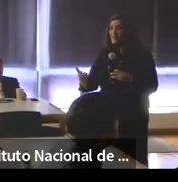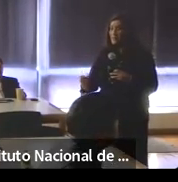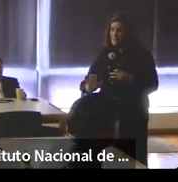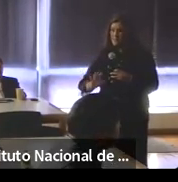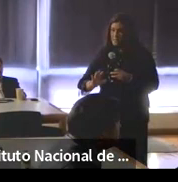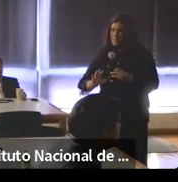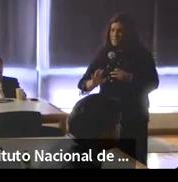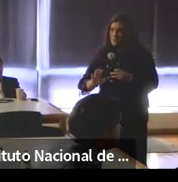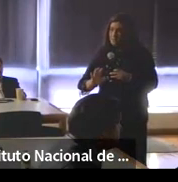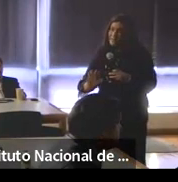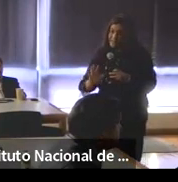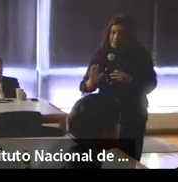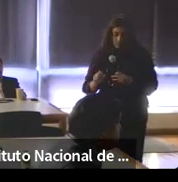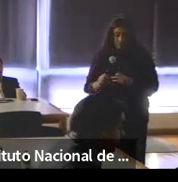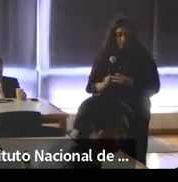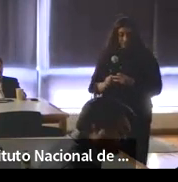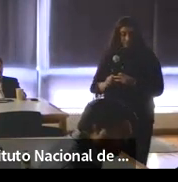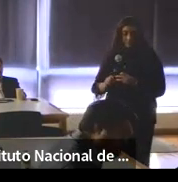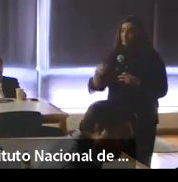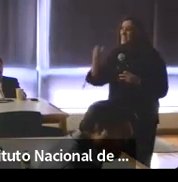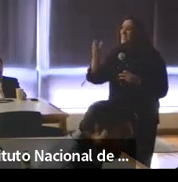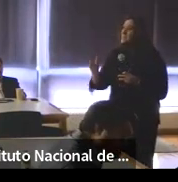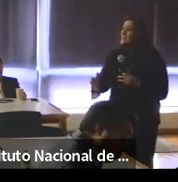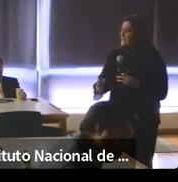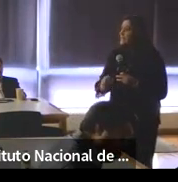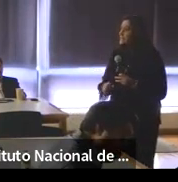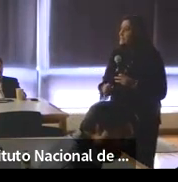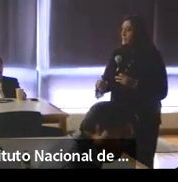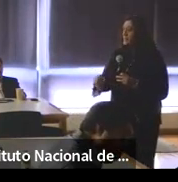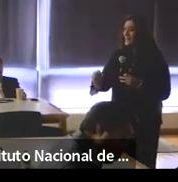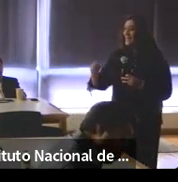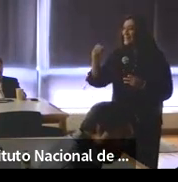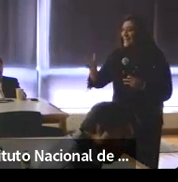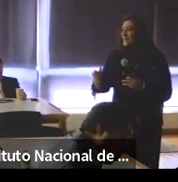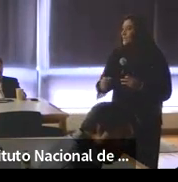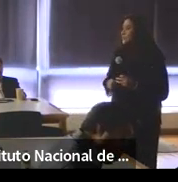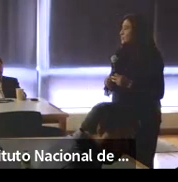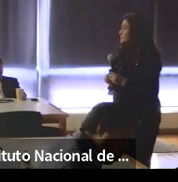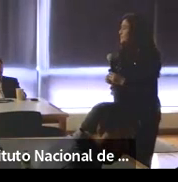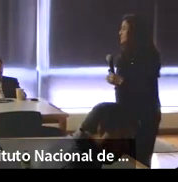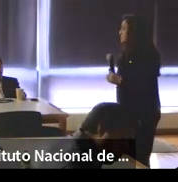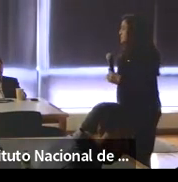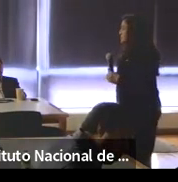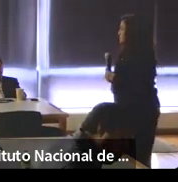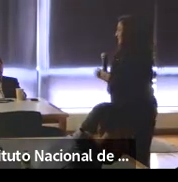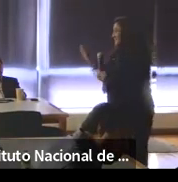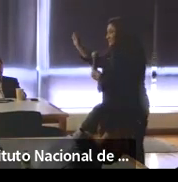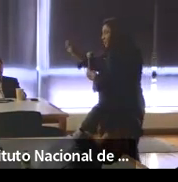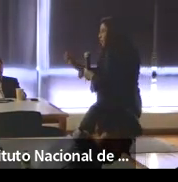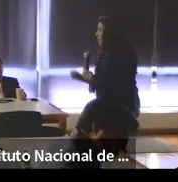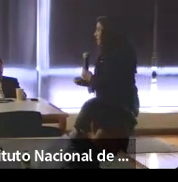posibilidad de minimizar la idea del otro